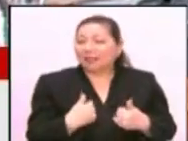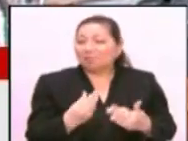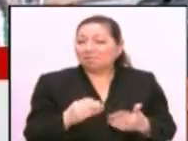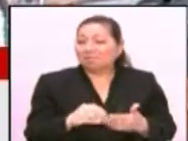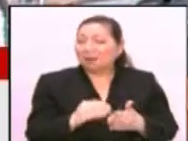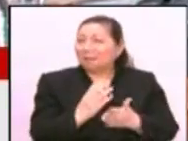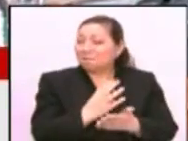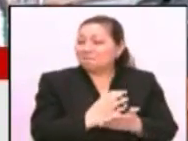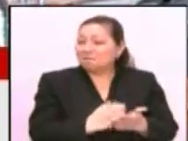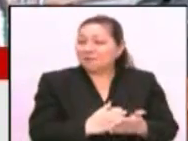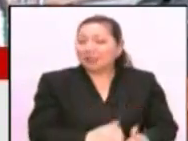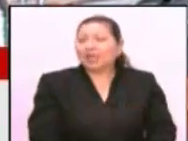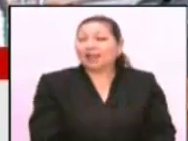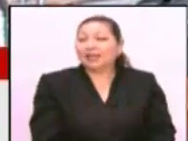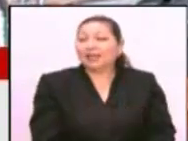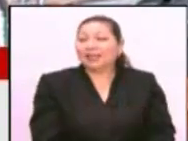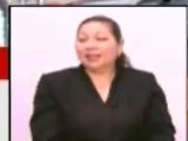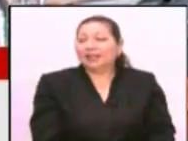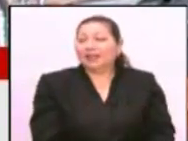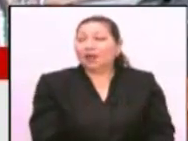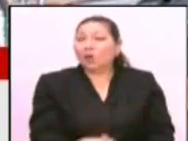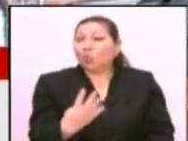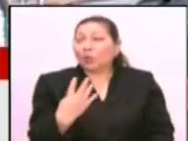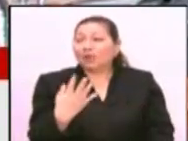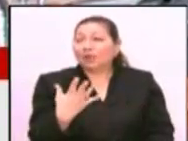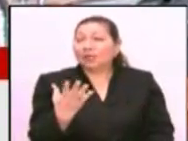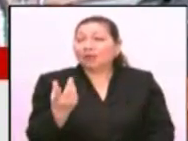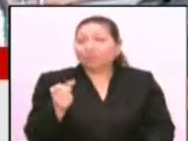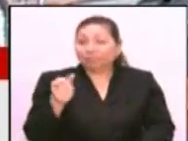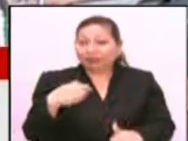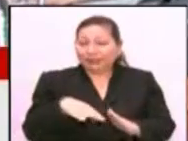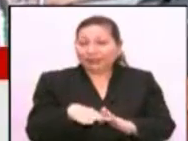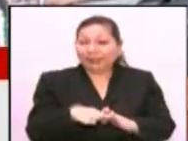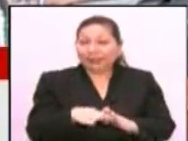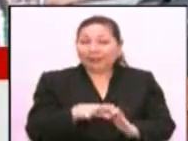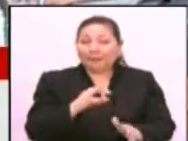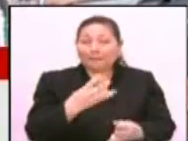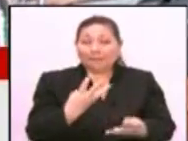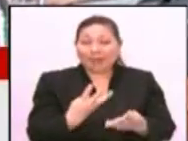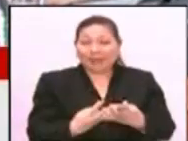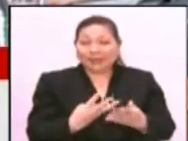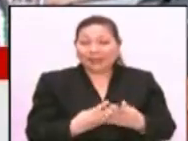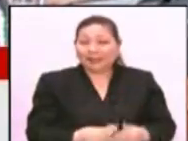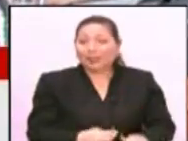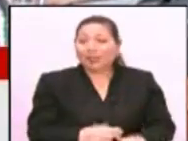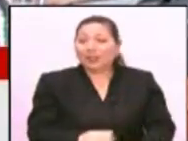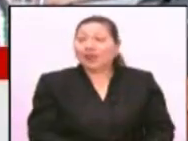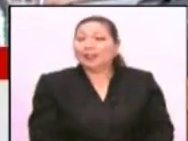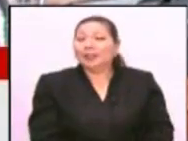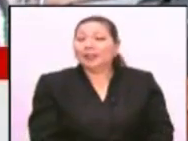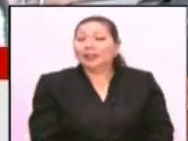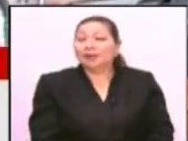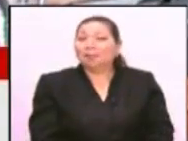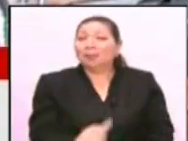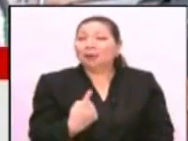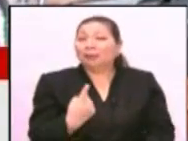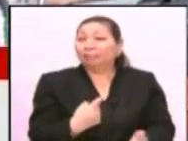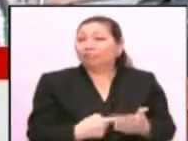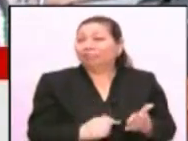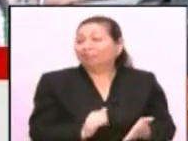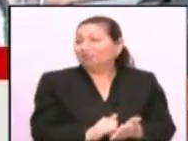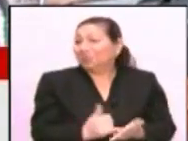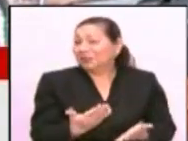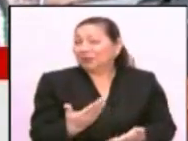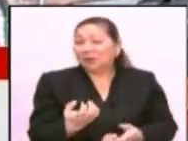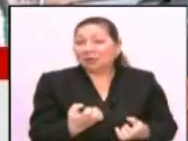ingreso mínimo, prácticamente de 4 o 5 internos en Chile son por omisión de asistencia familiar a otros países? Una,